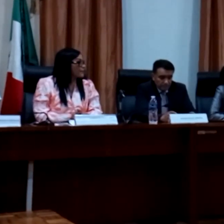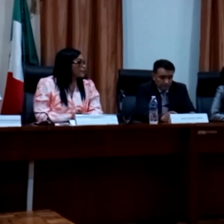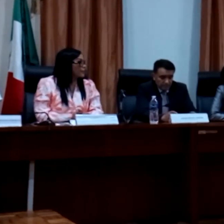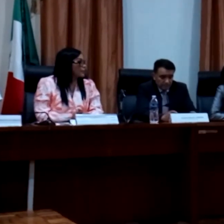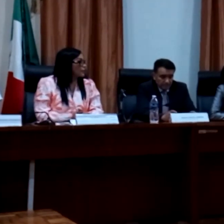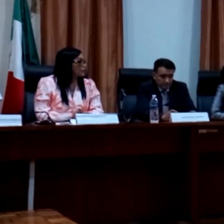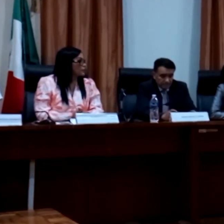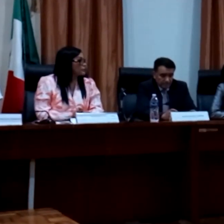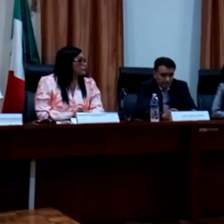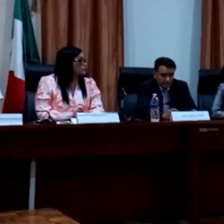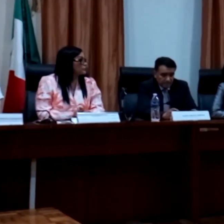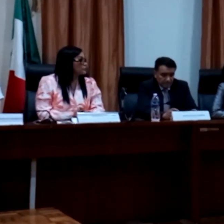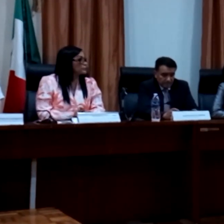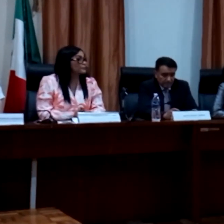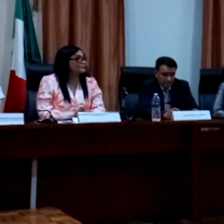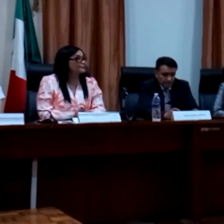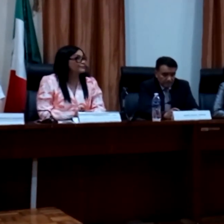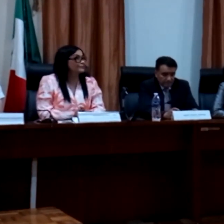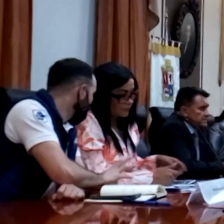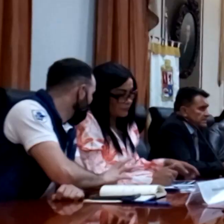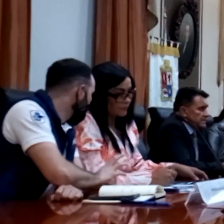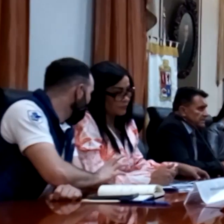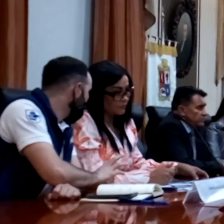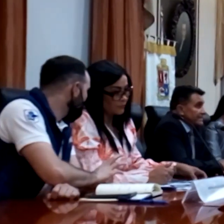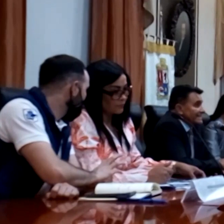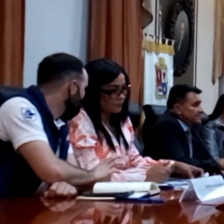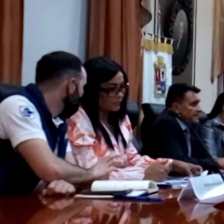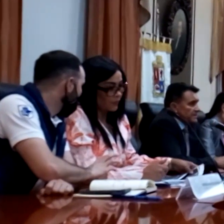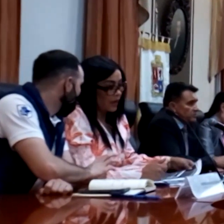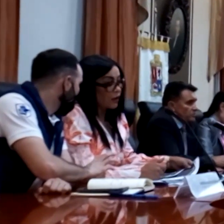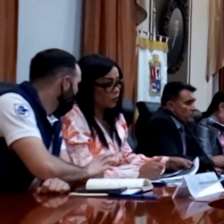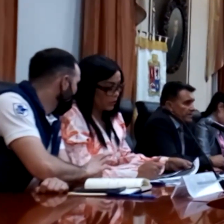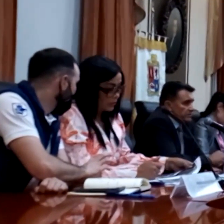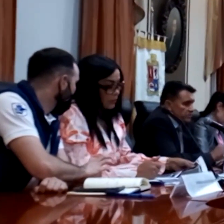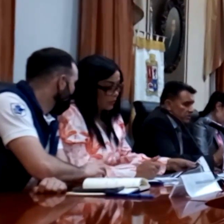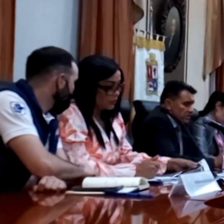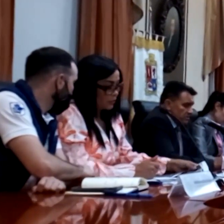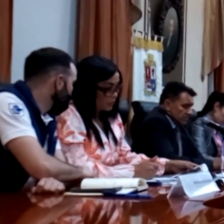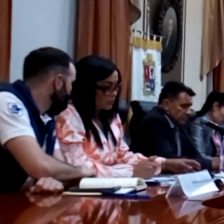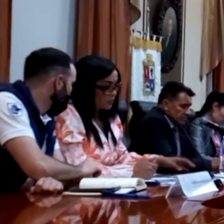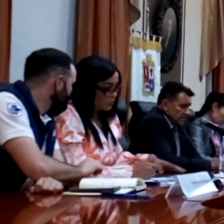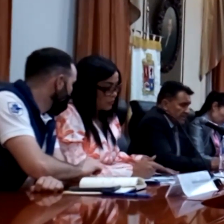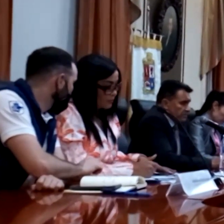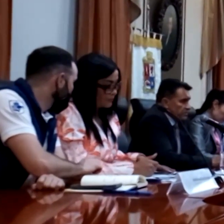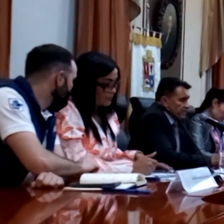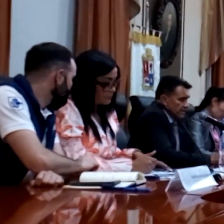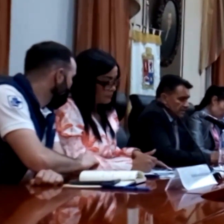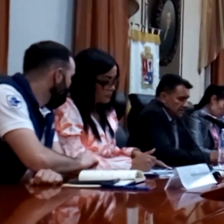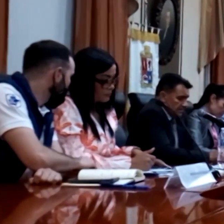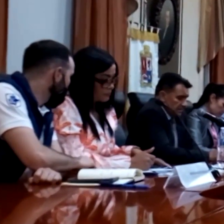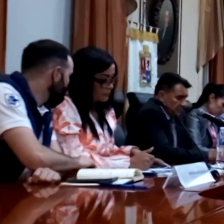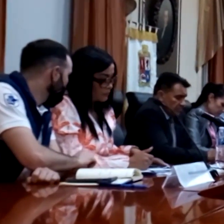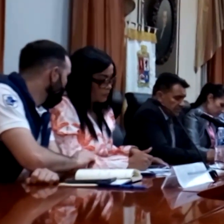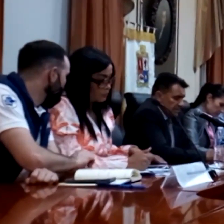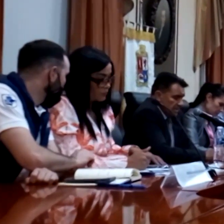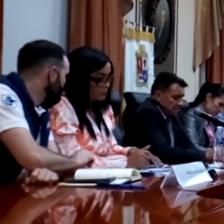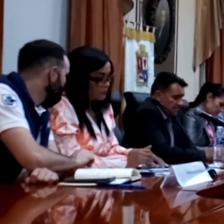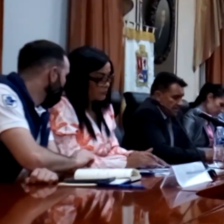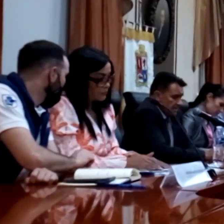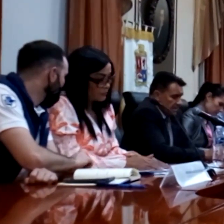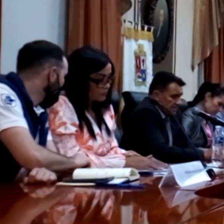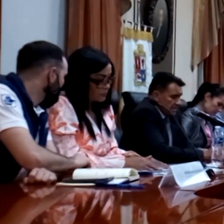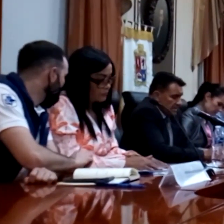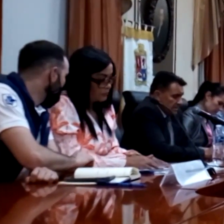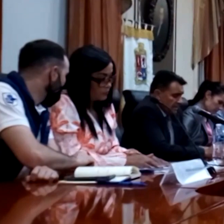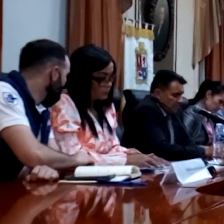pesos este recurso compañeras compañeros público que nos sigue a través de las redes público presente medios de comunicación